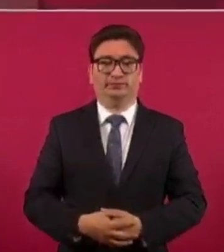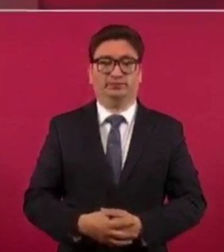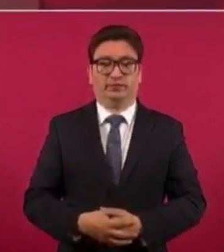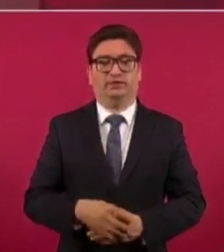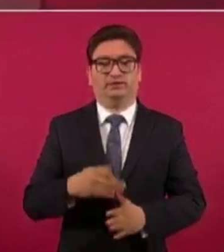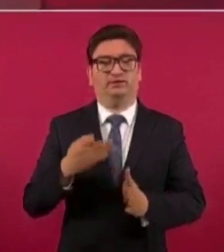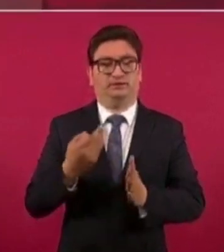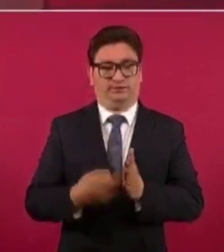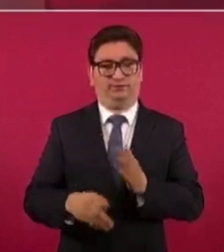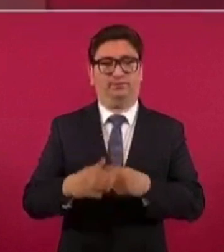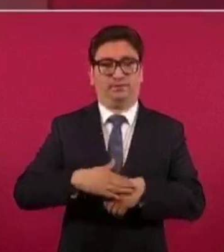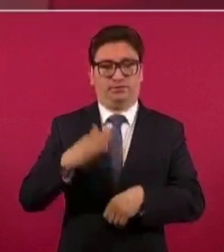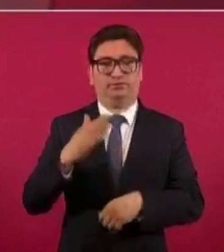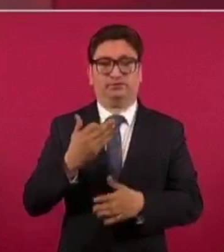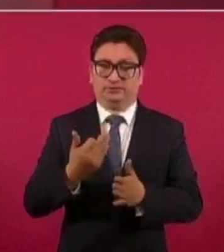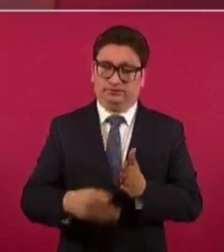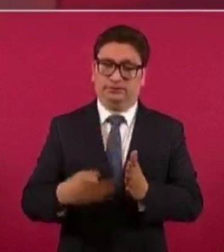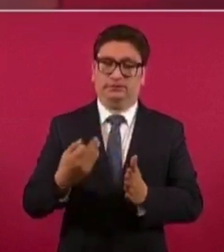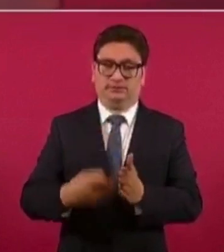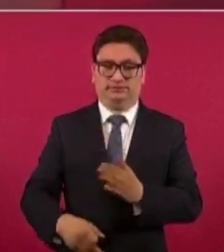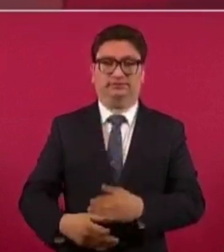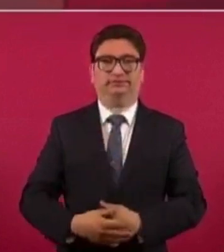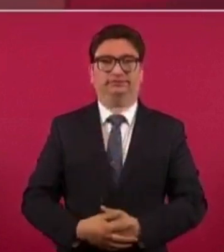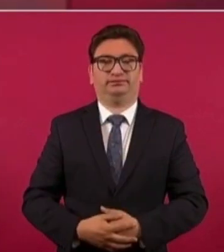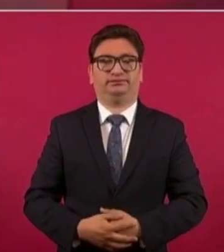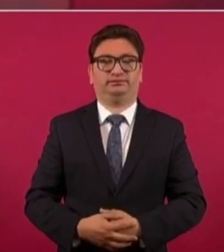hace falta. Y esta es